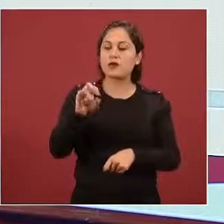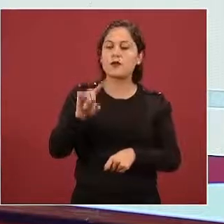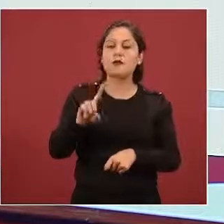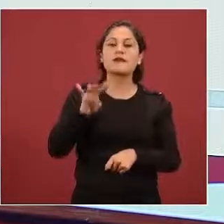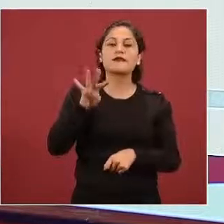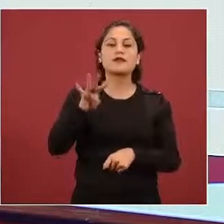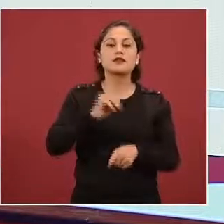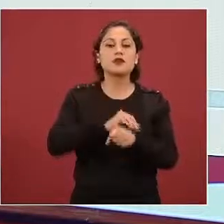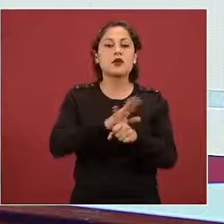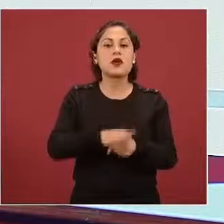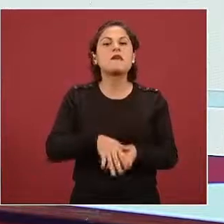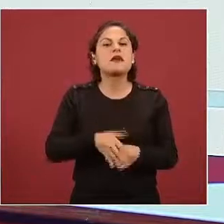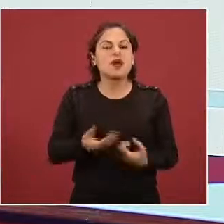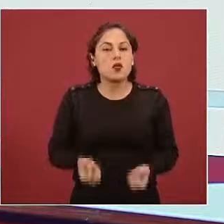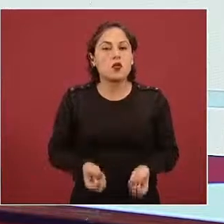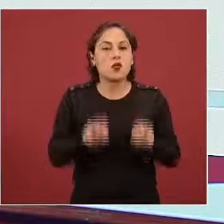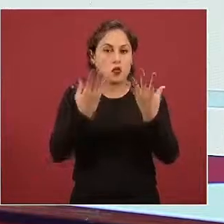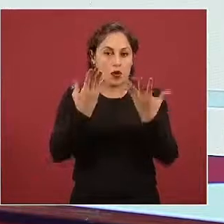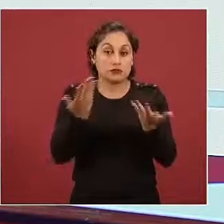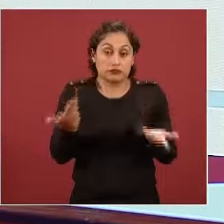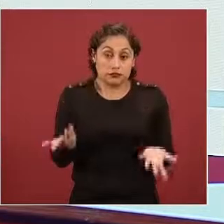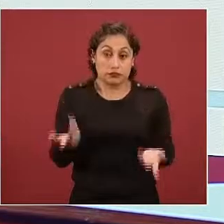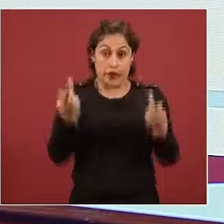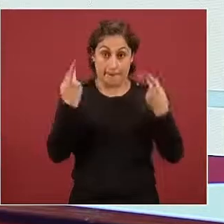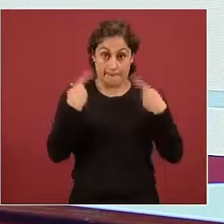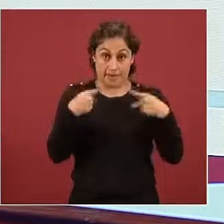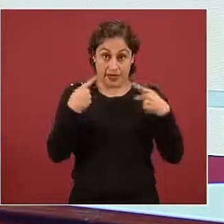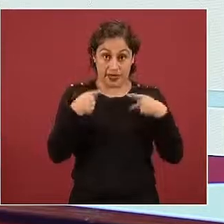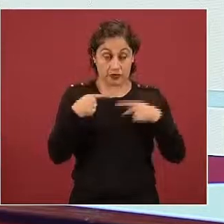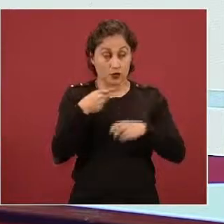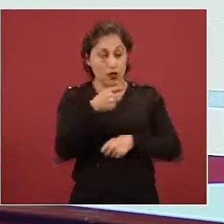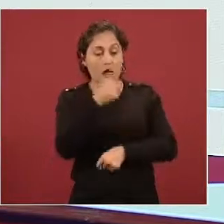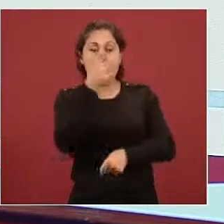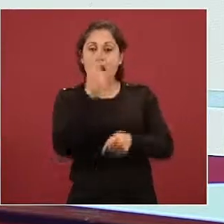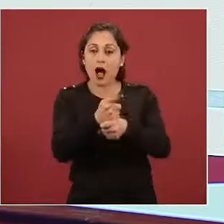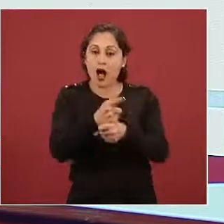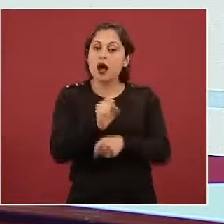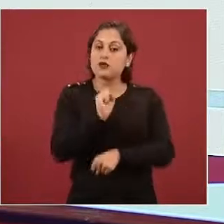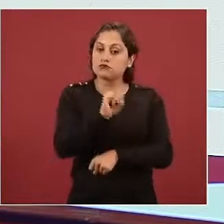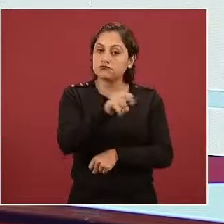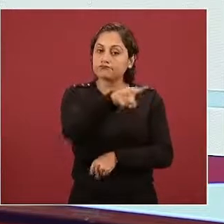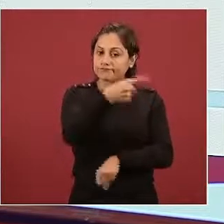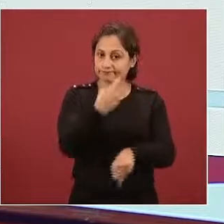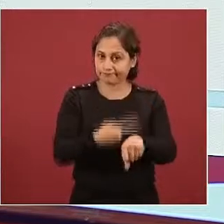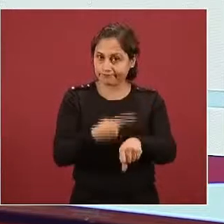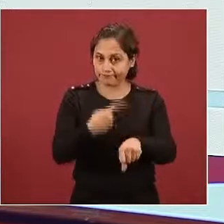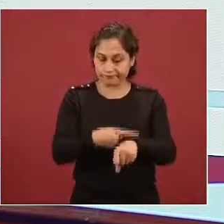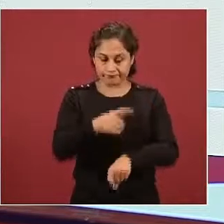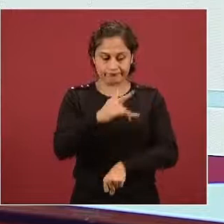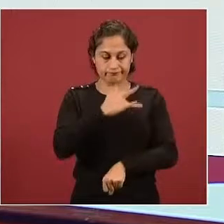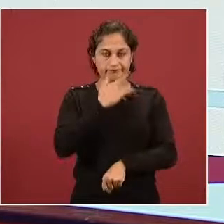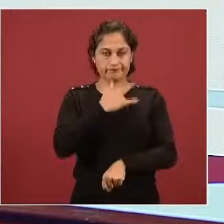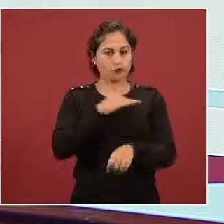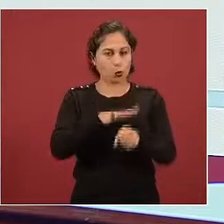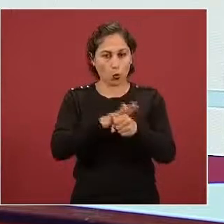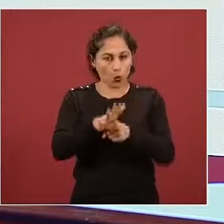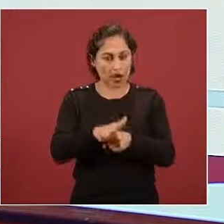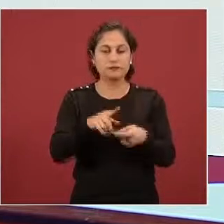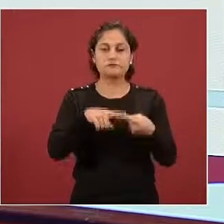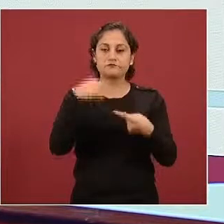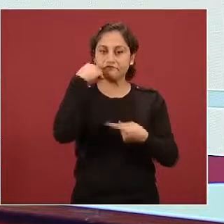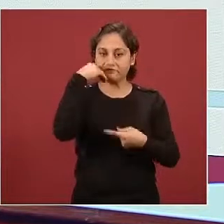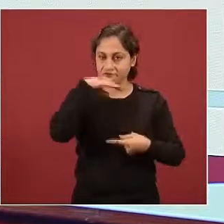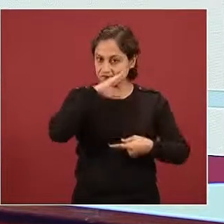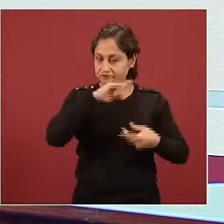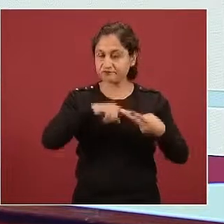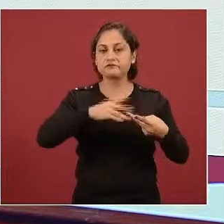tienen el síndrome clínico de COVID, es decir, las manifestaciones de enfermedad, principalmente fiebre, tos, dolor de